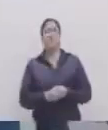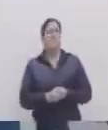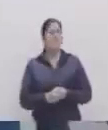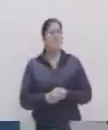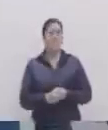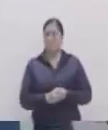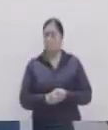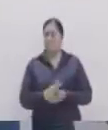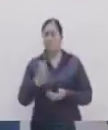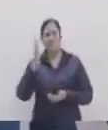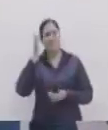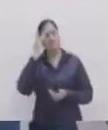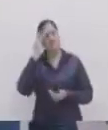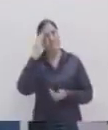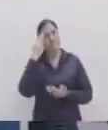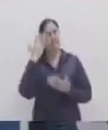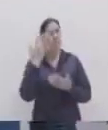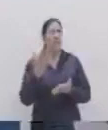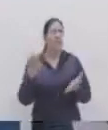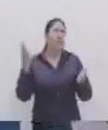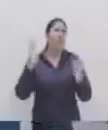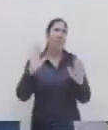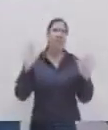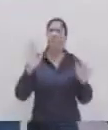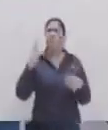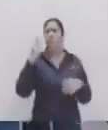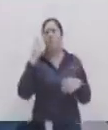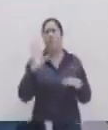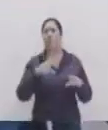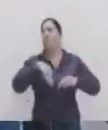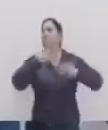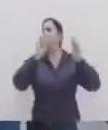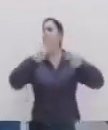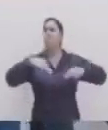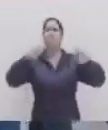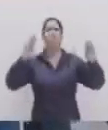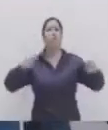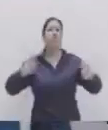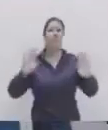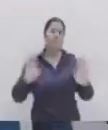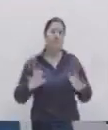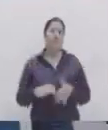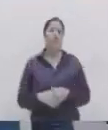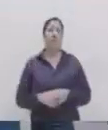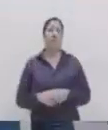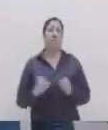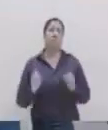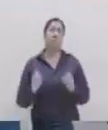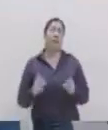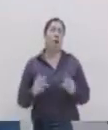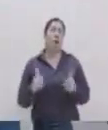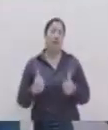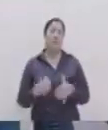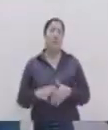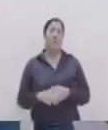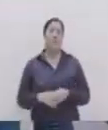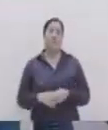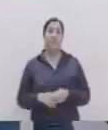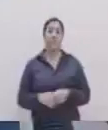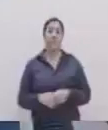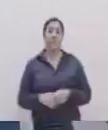ti? Pues no sé, tal vez un paisaje con montañas. Con montañas, ok. Entonces